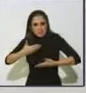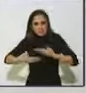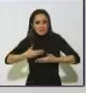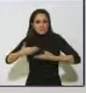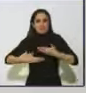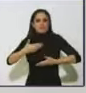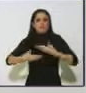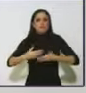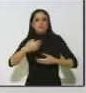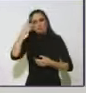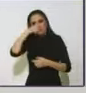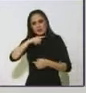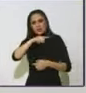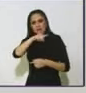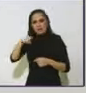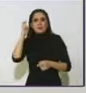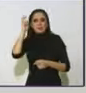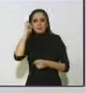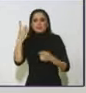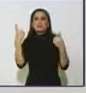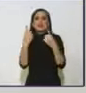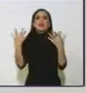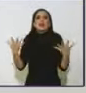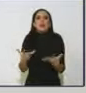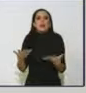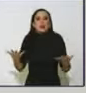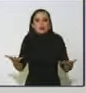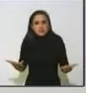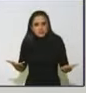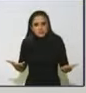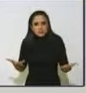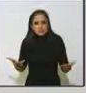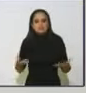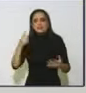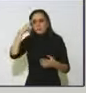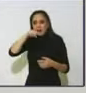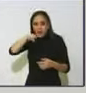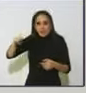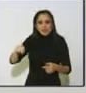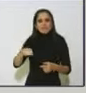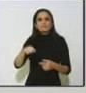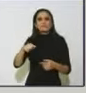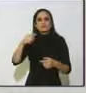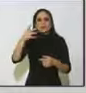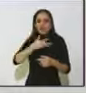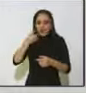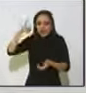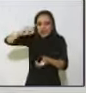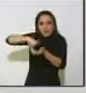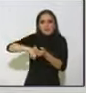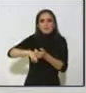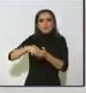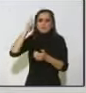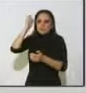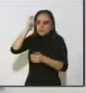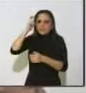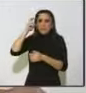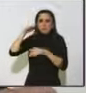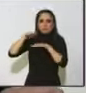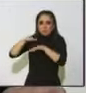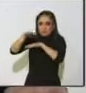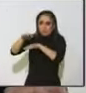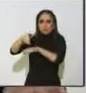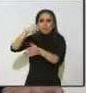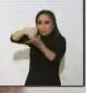esto hay que hacer con los micro no ceros qué hacer con todo esta parte del transporte que está sentada y que es una paradoja lo sacas